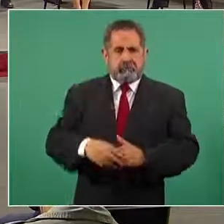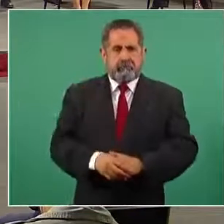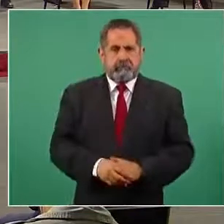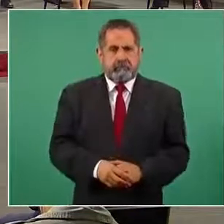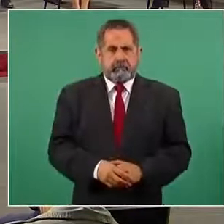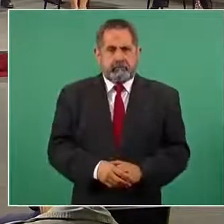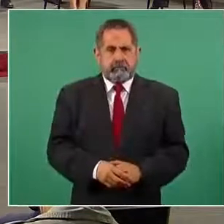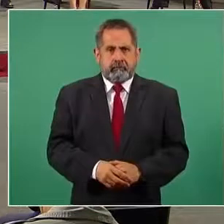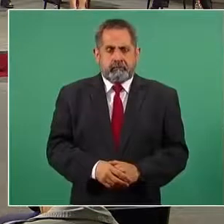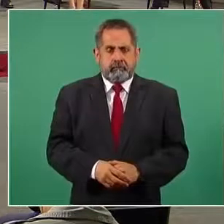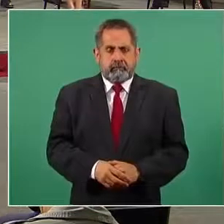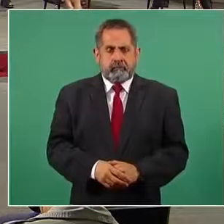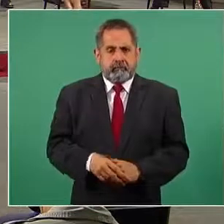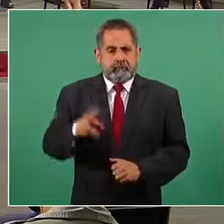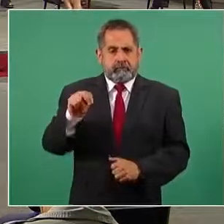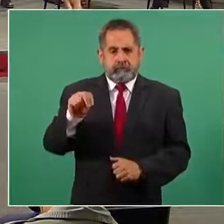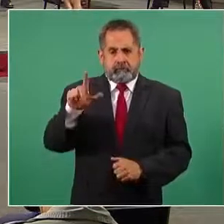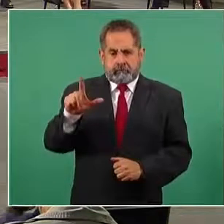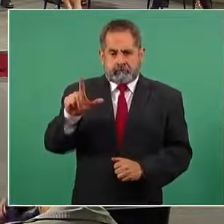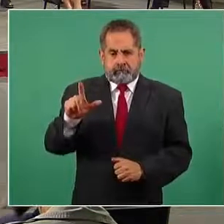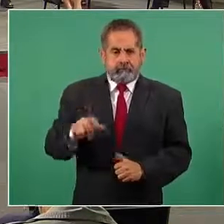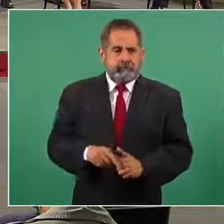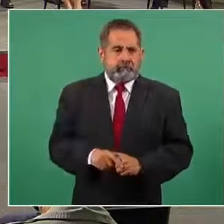y a Nuevo León.